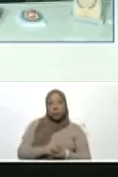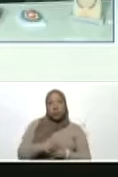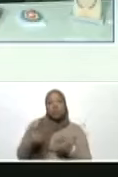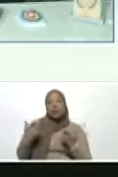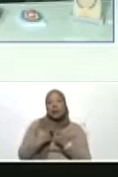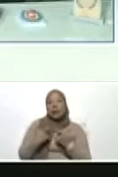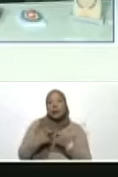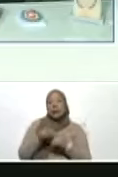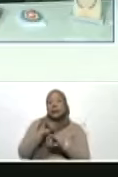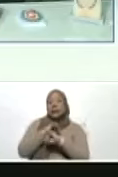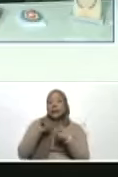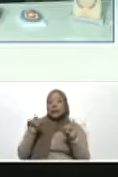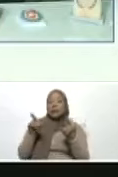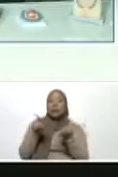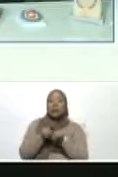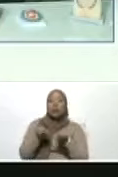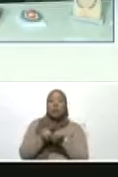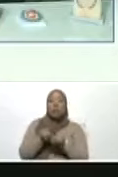de Independencia.